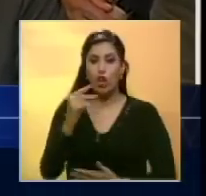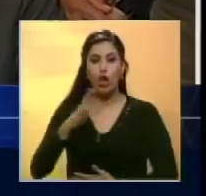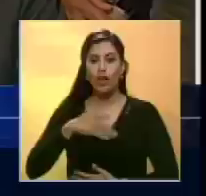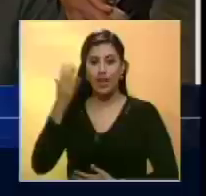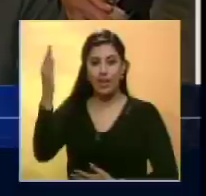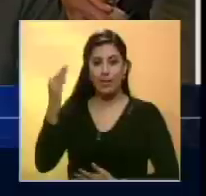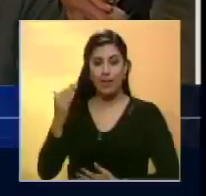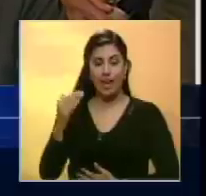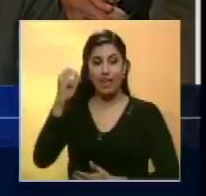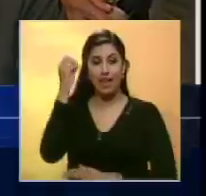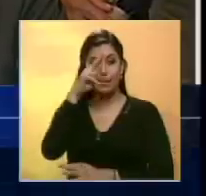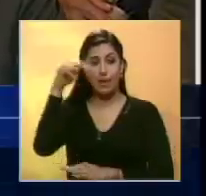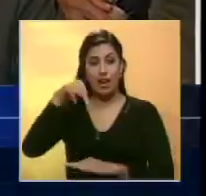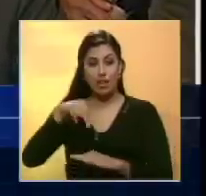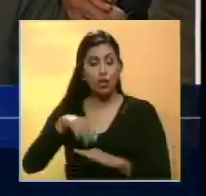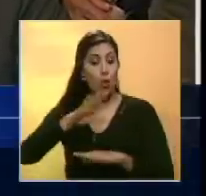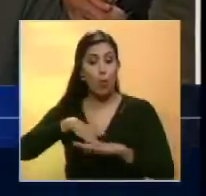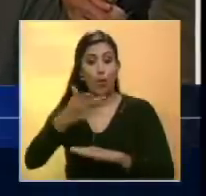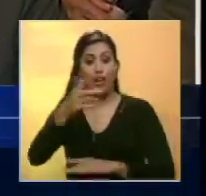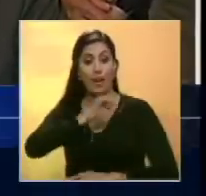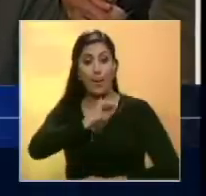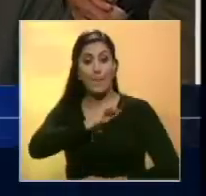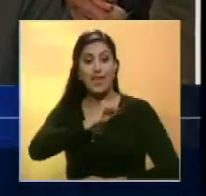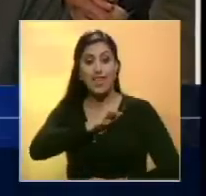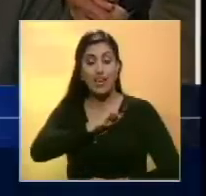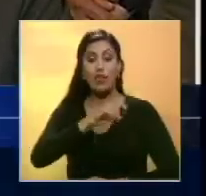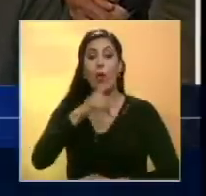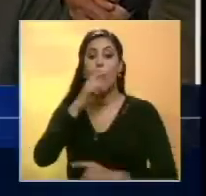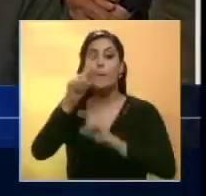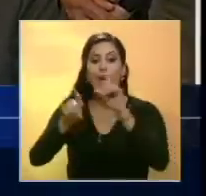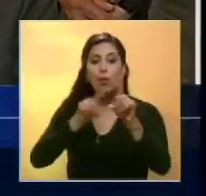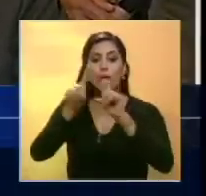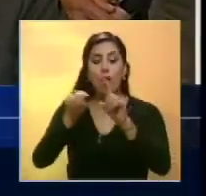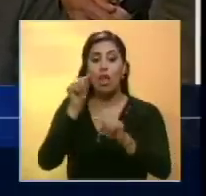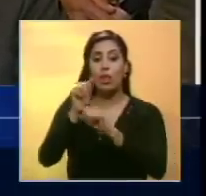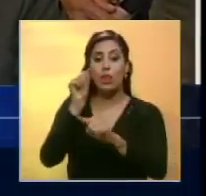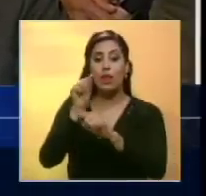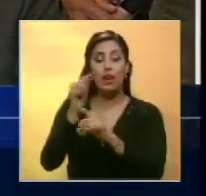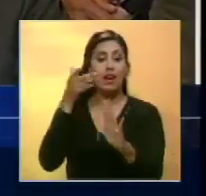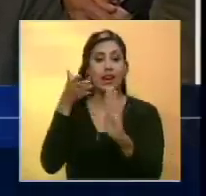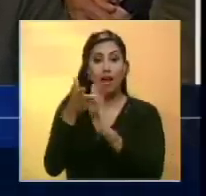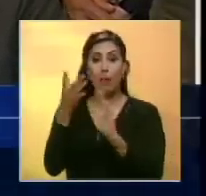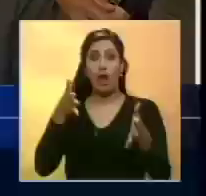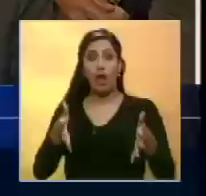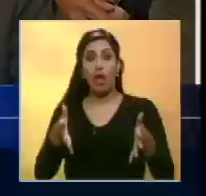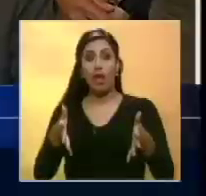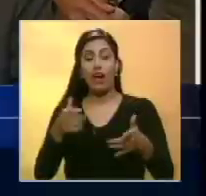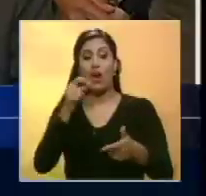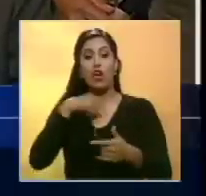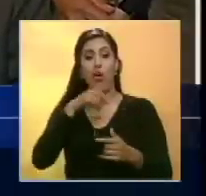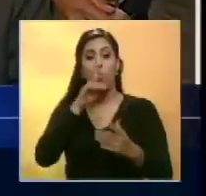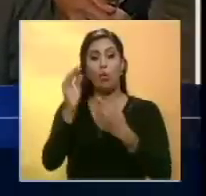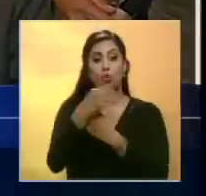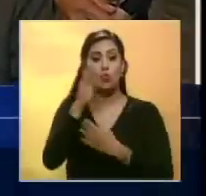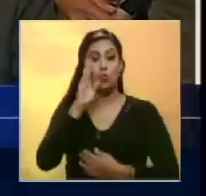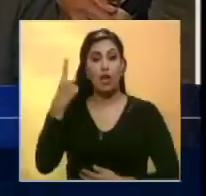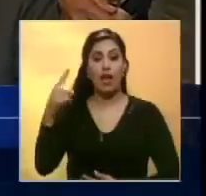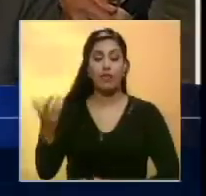venir a la Asamblea porque les da miedo que se les pregunte sobre materias que conocen y que no quieren